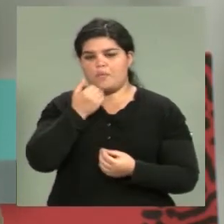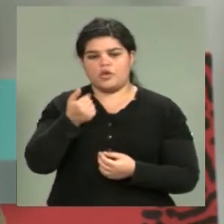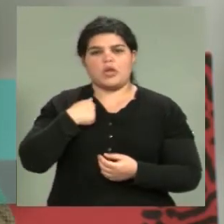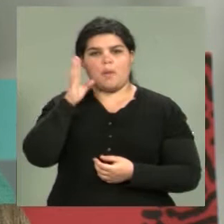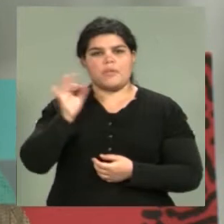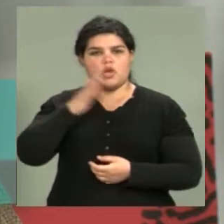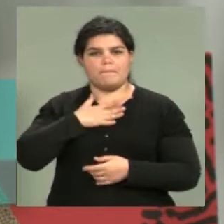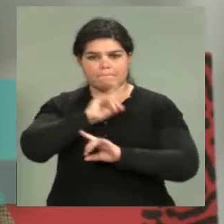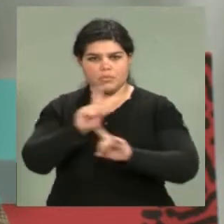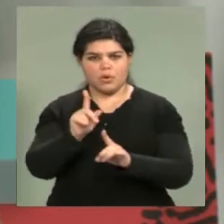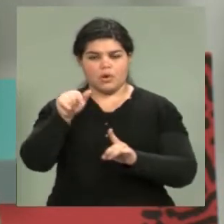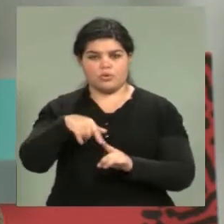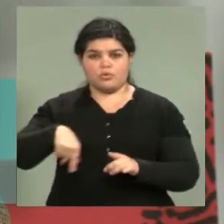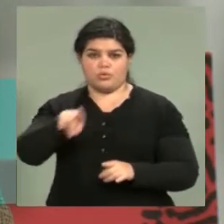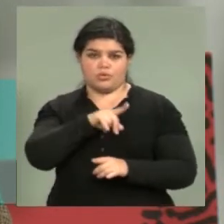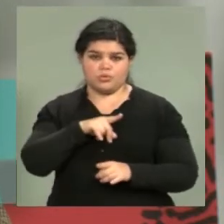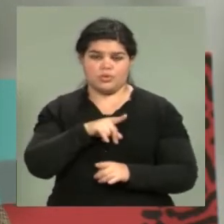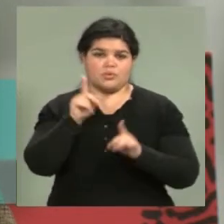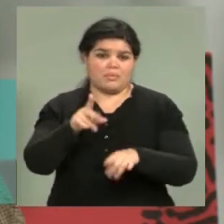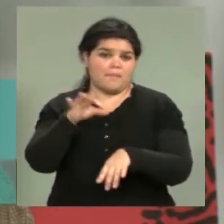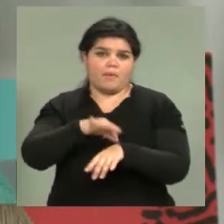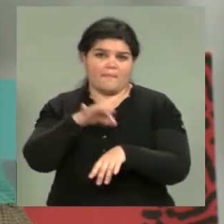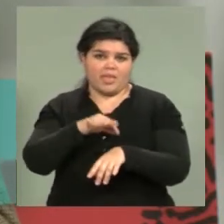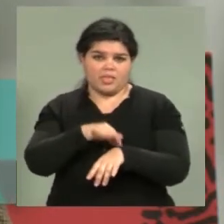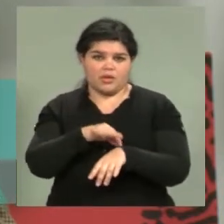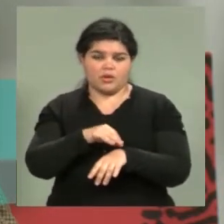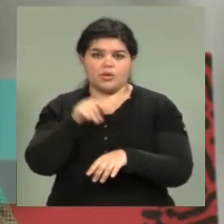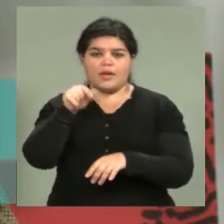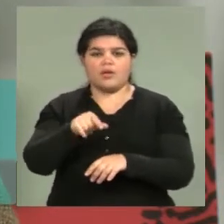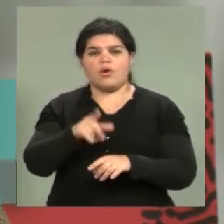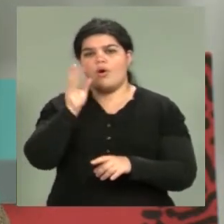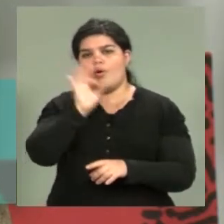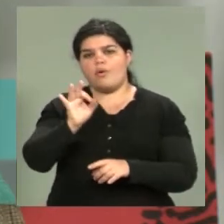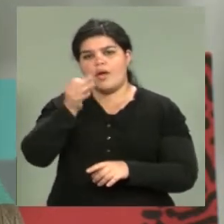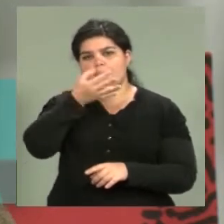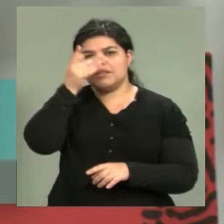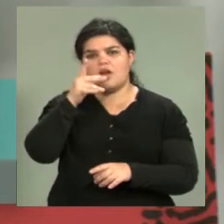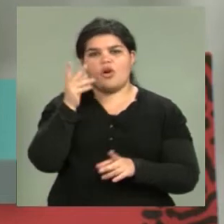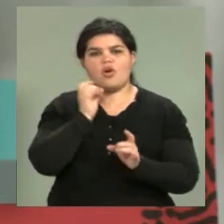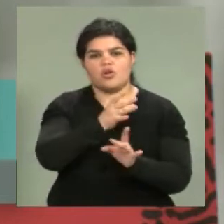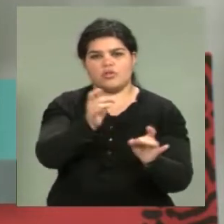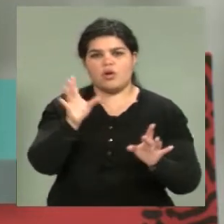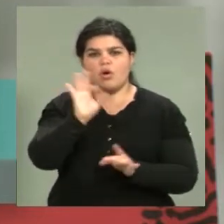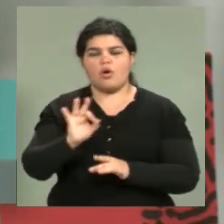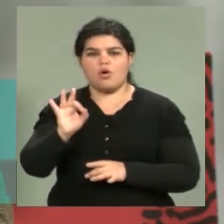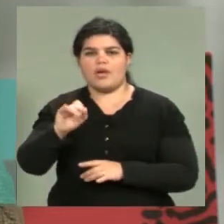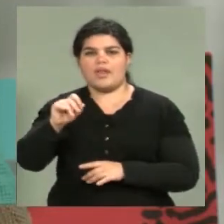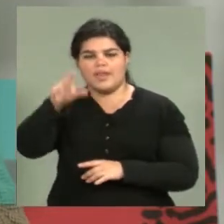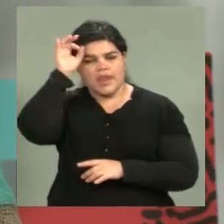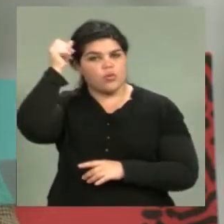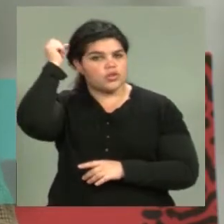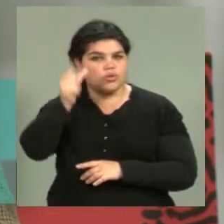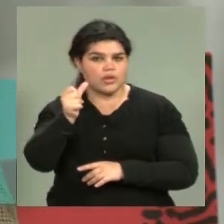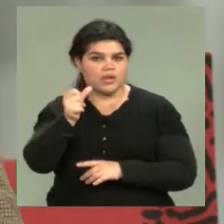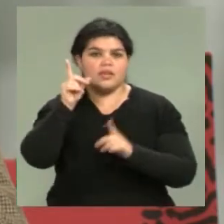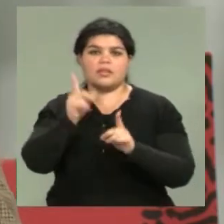veces, estando en la trinchera, como decimos los médicos, o manejando especialidades como la oncología o la neurocirugía, principalmente